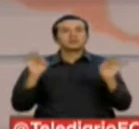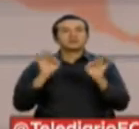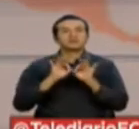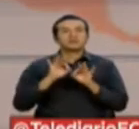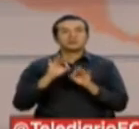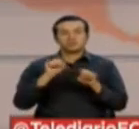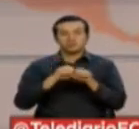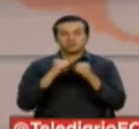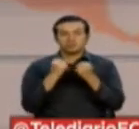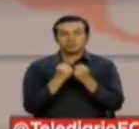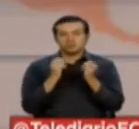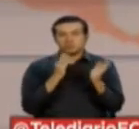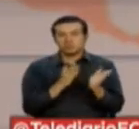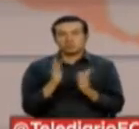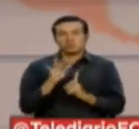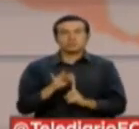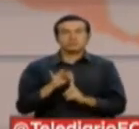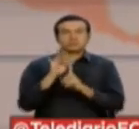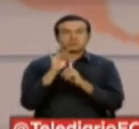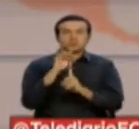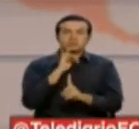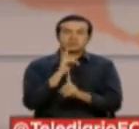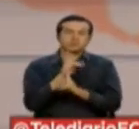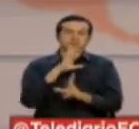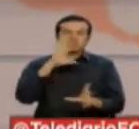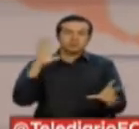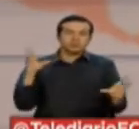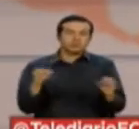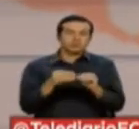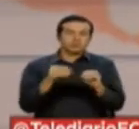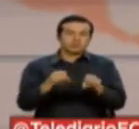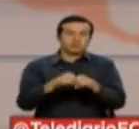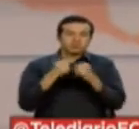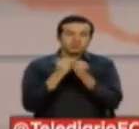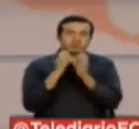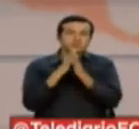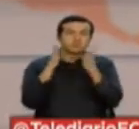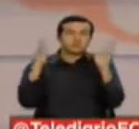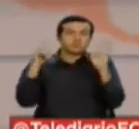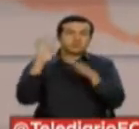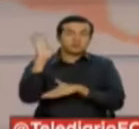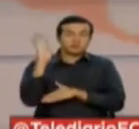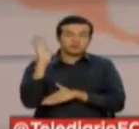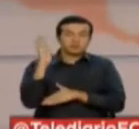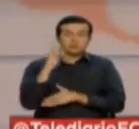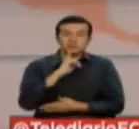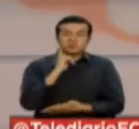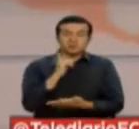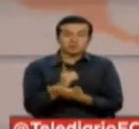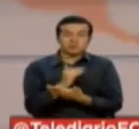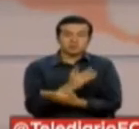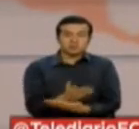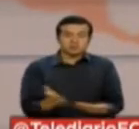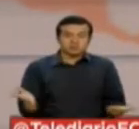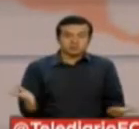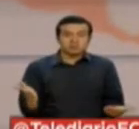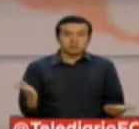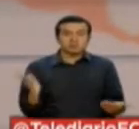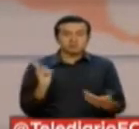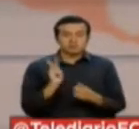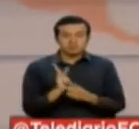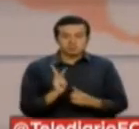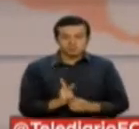política social respecto a las prioridades. No toda la política social, porque es muchísimo más amplia, pero sí los elementos